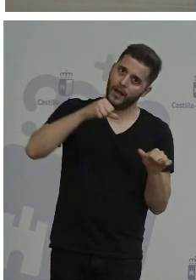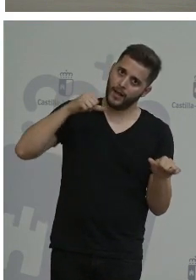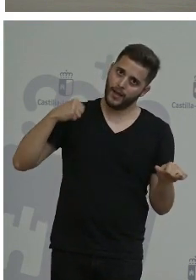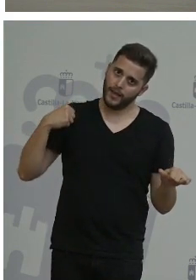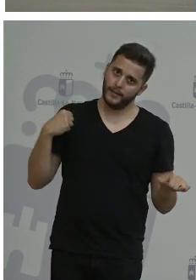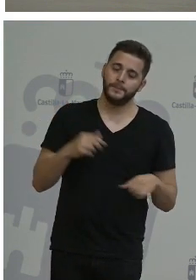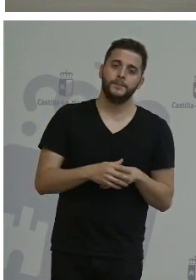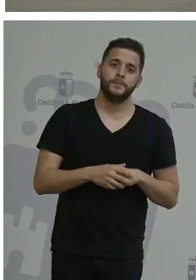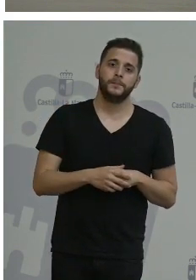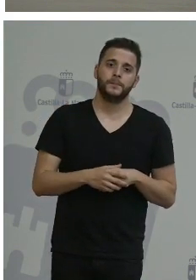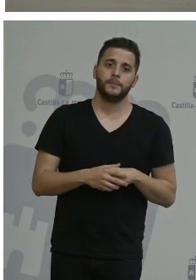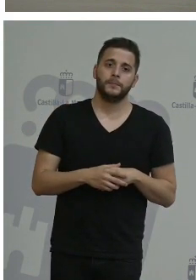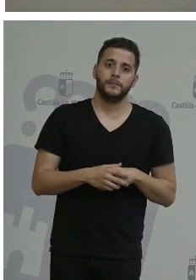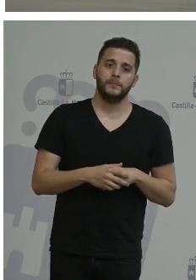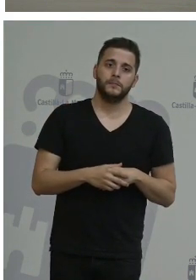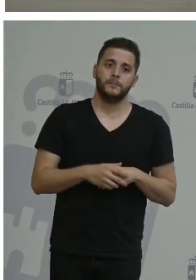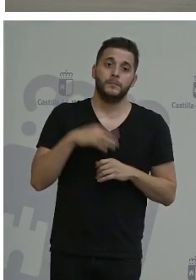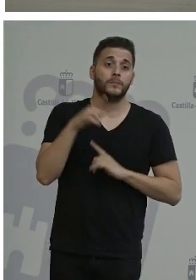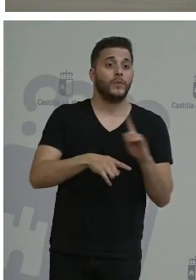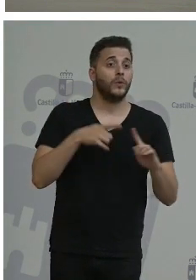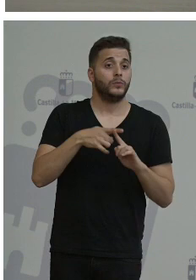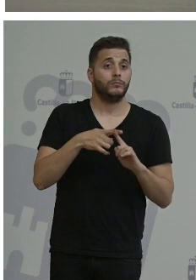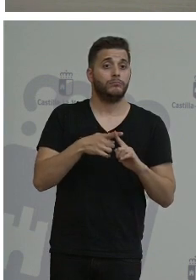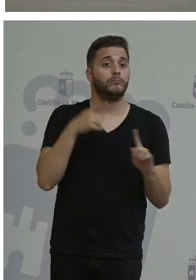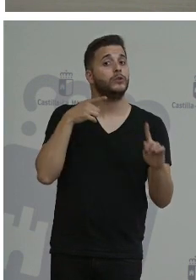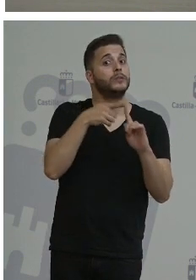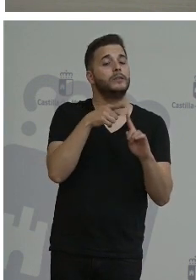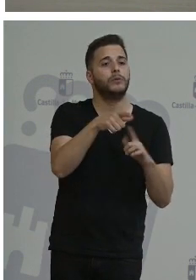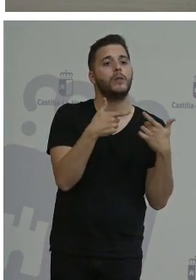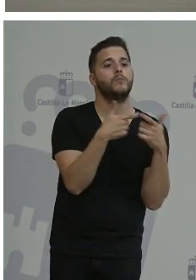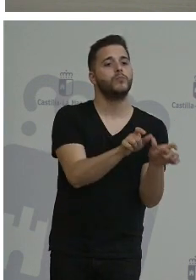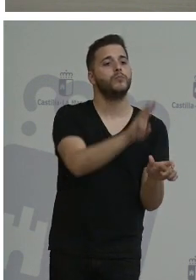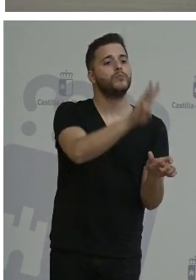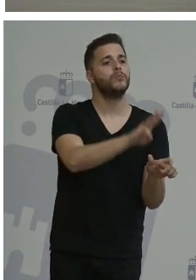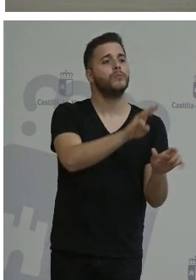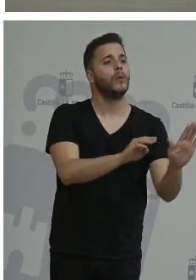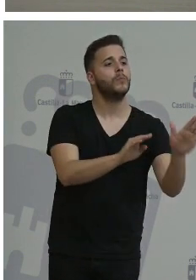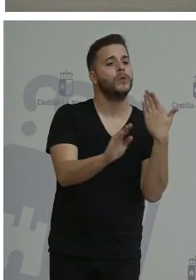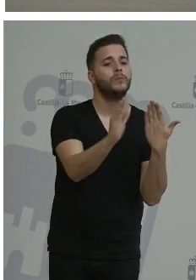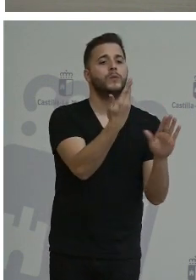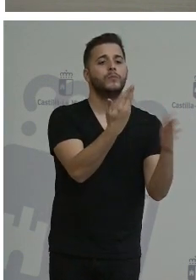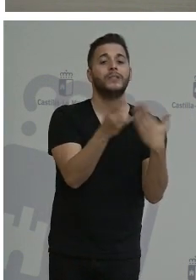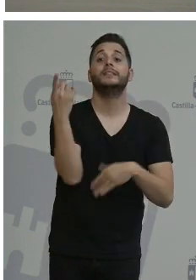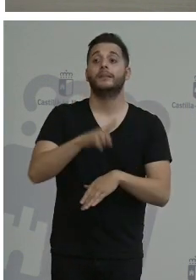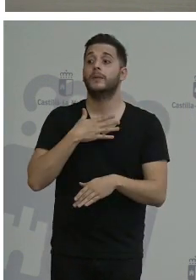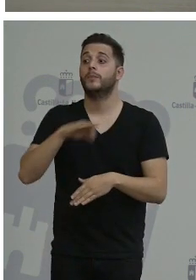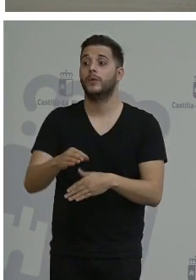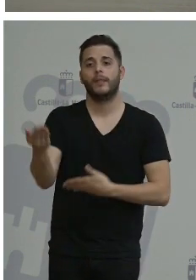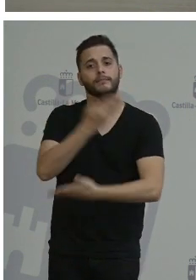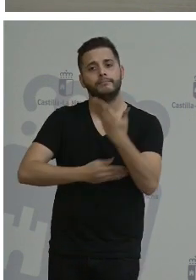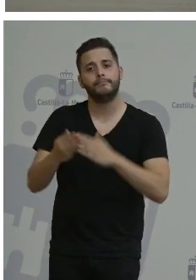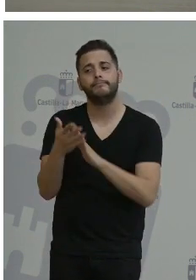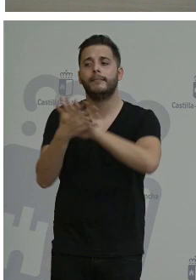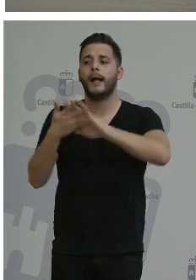para que las propuestas que haga el tercer sector también puedan ser consensuadas con las organizaciones sindicales